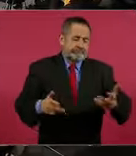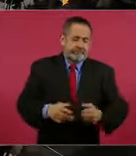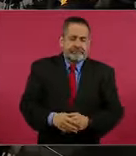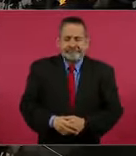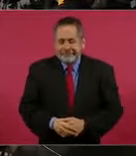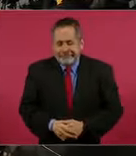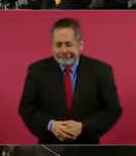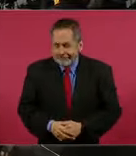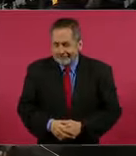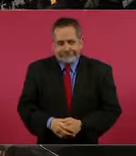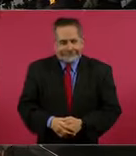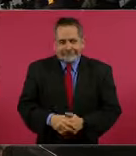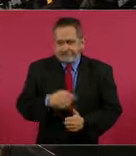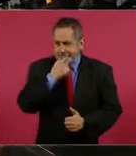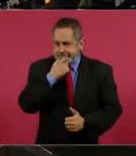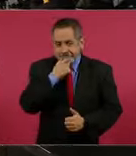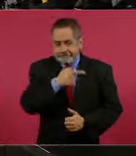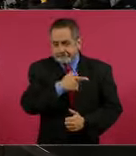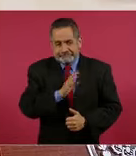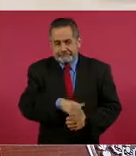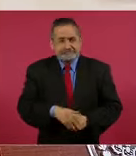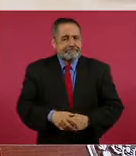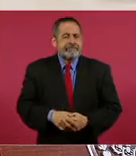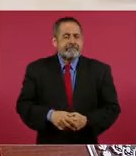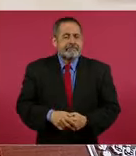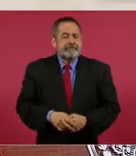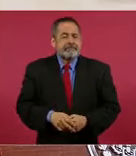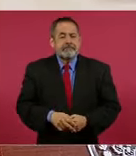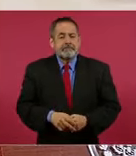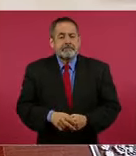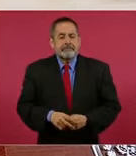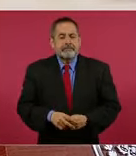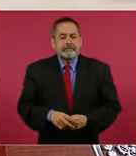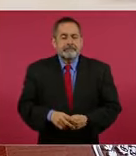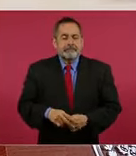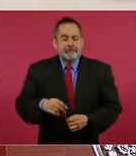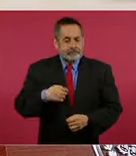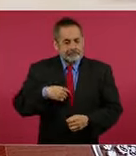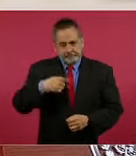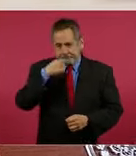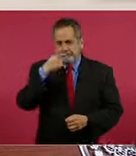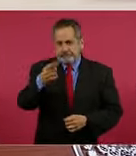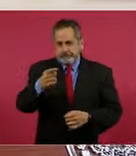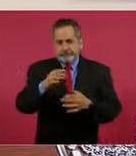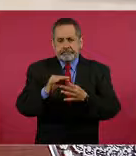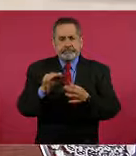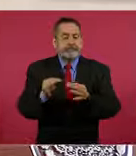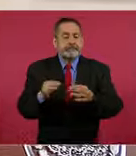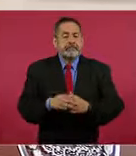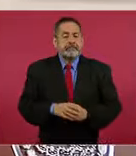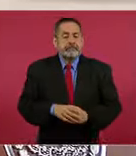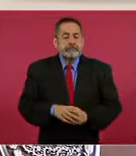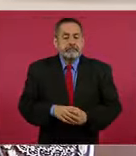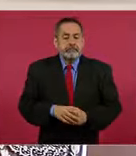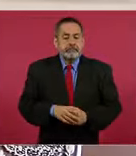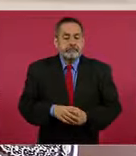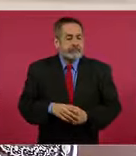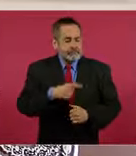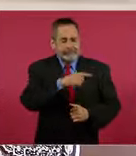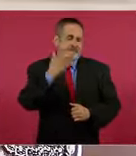Les decía yo que cuando llevan a cabo la llamada